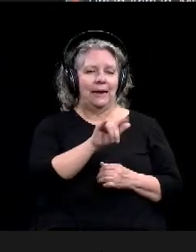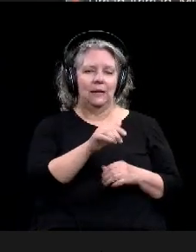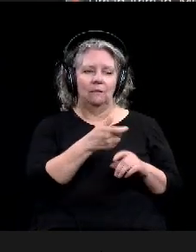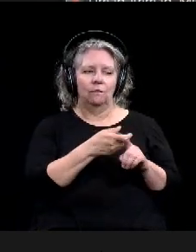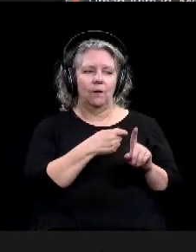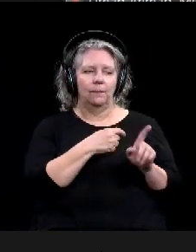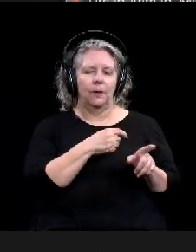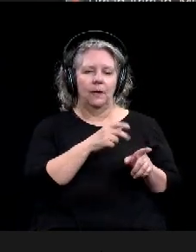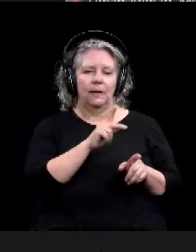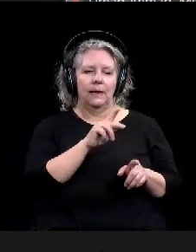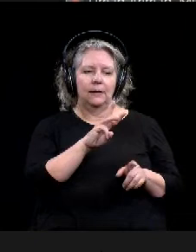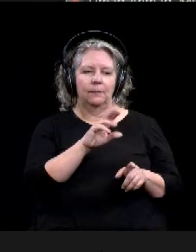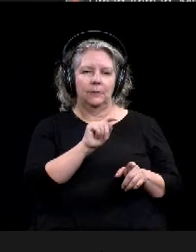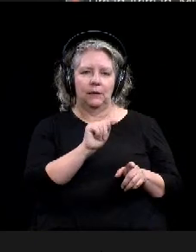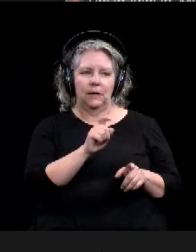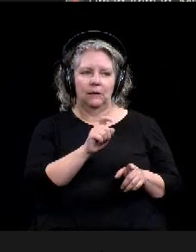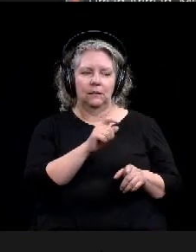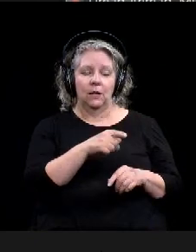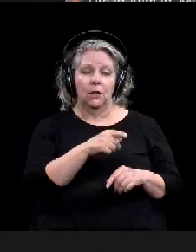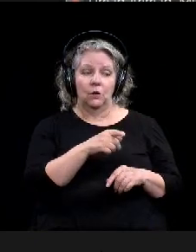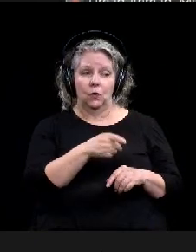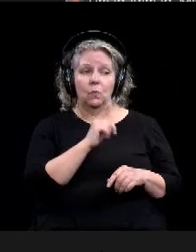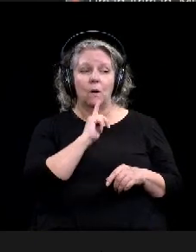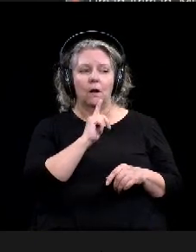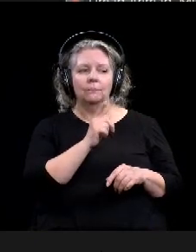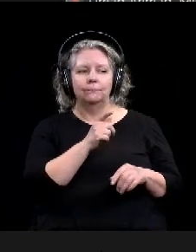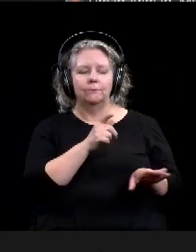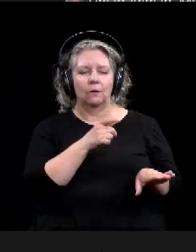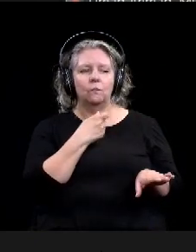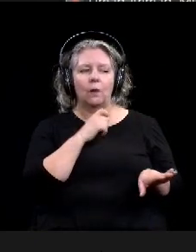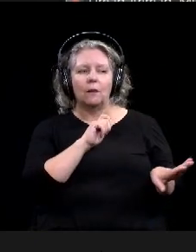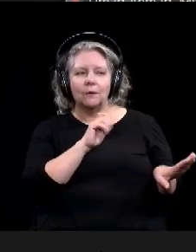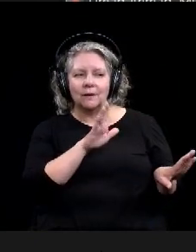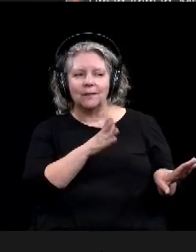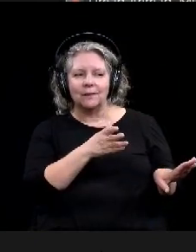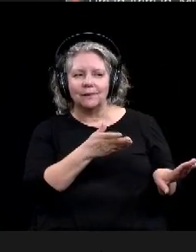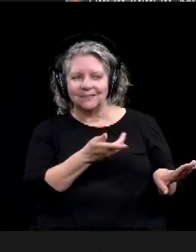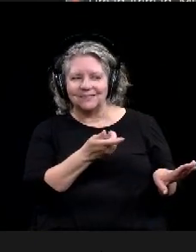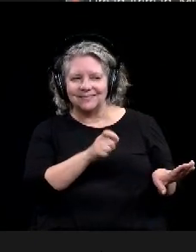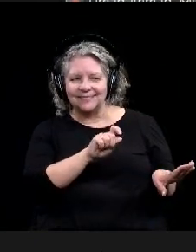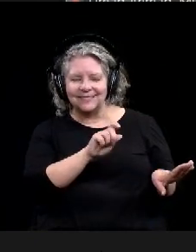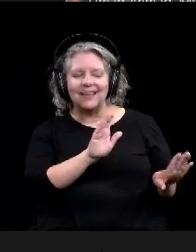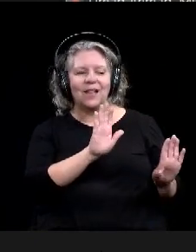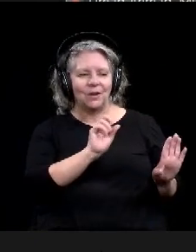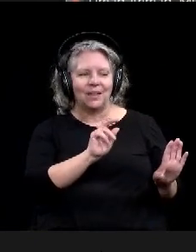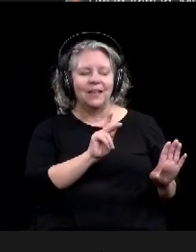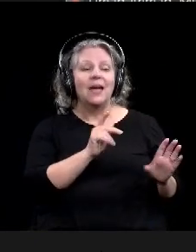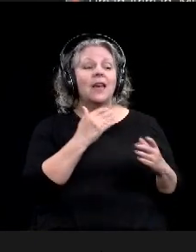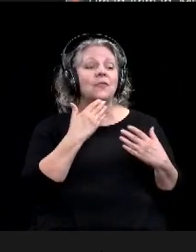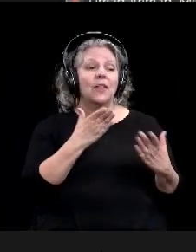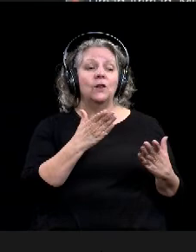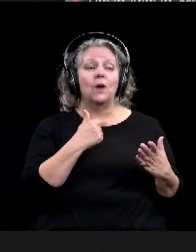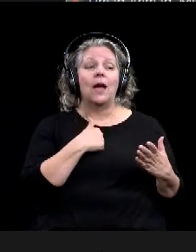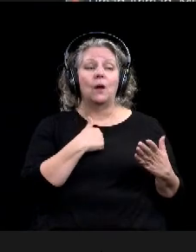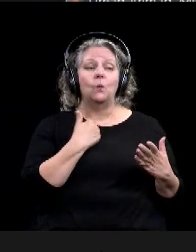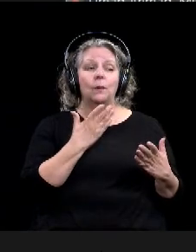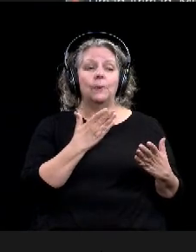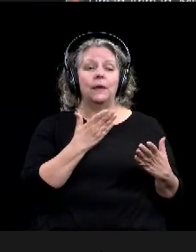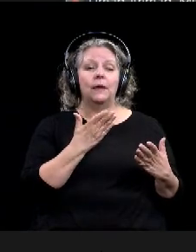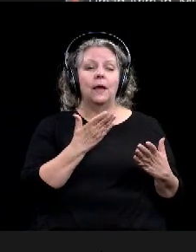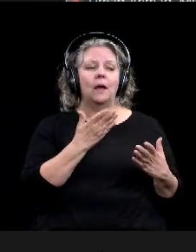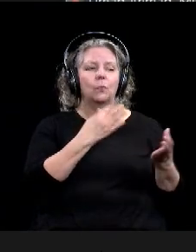new muchas gracias as gracias estoy aquí para por genética a mi pregunta